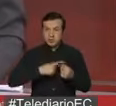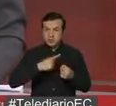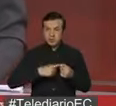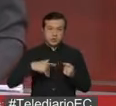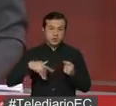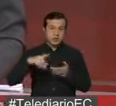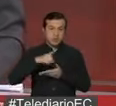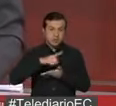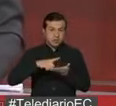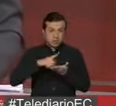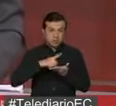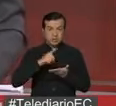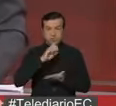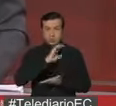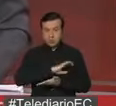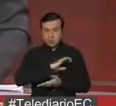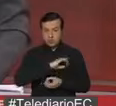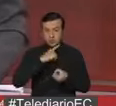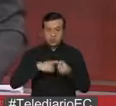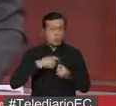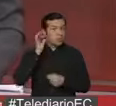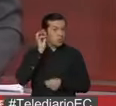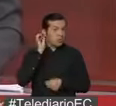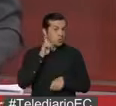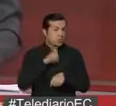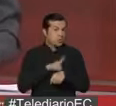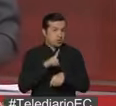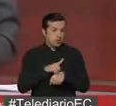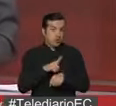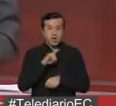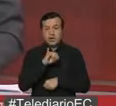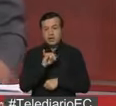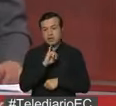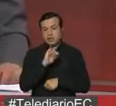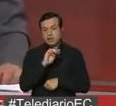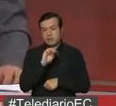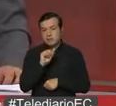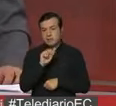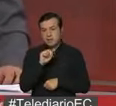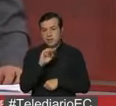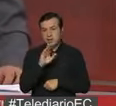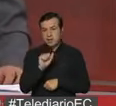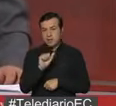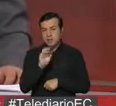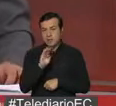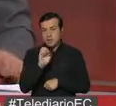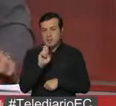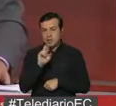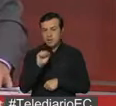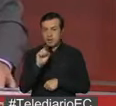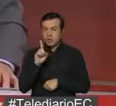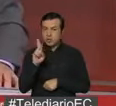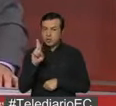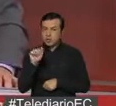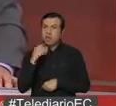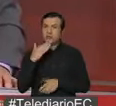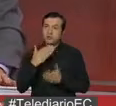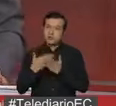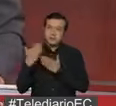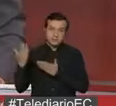Distrito Metropolitano de Quito, la doctora Jimena Abarca Durán, a quien damos la bienvenida. Buenos días, secretaria. Gracias por